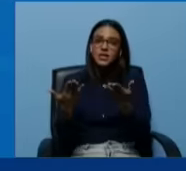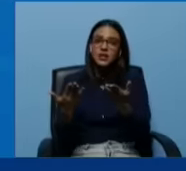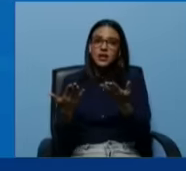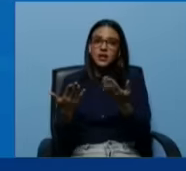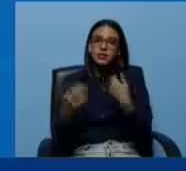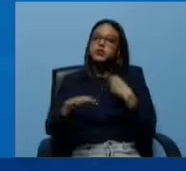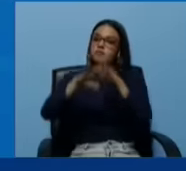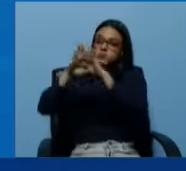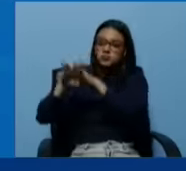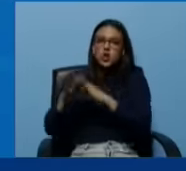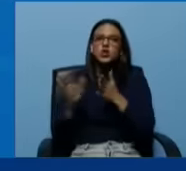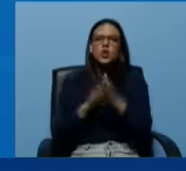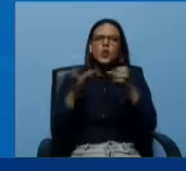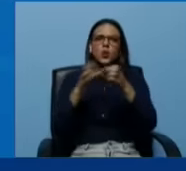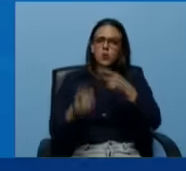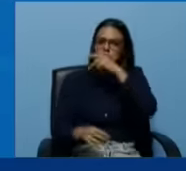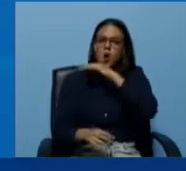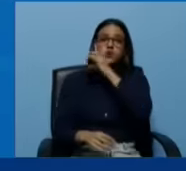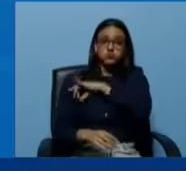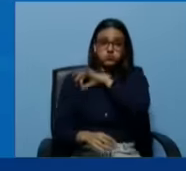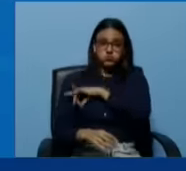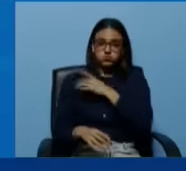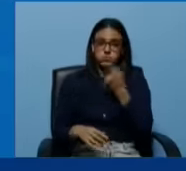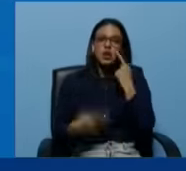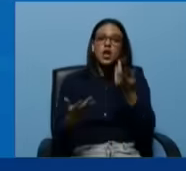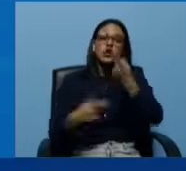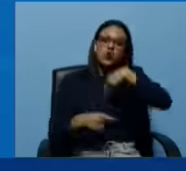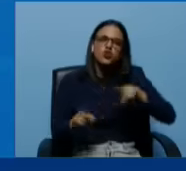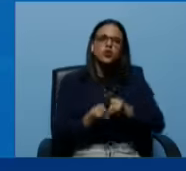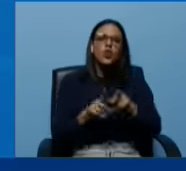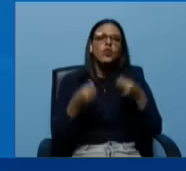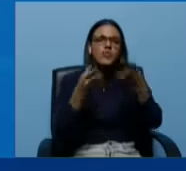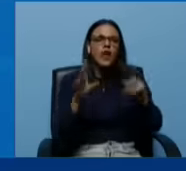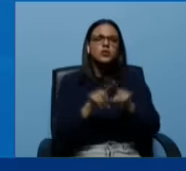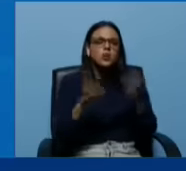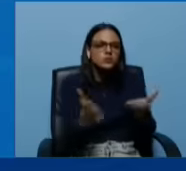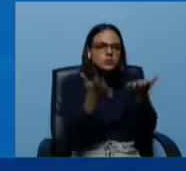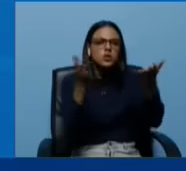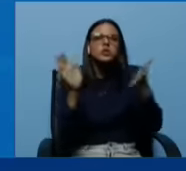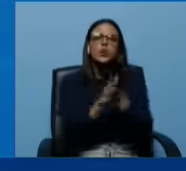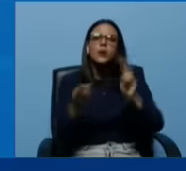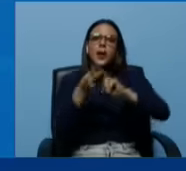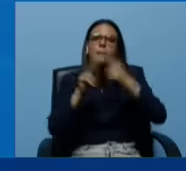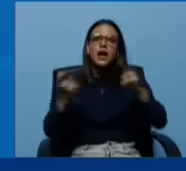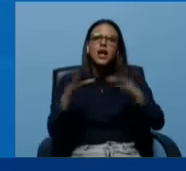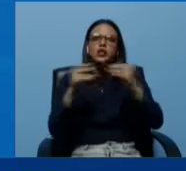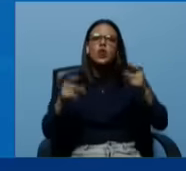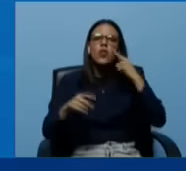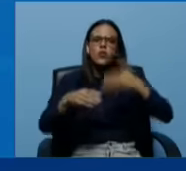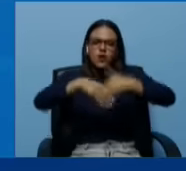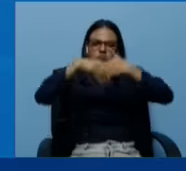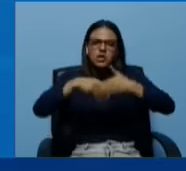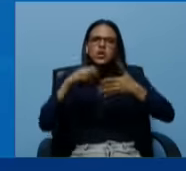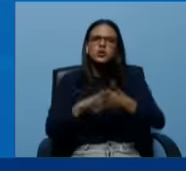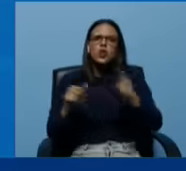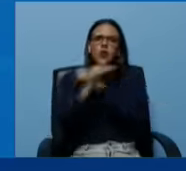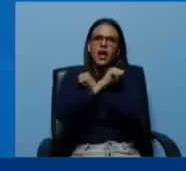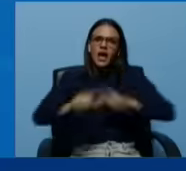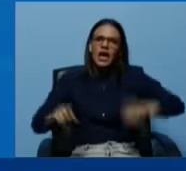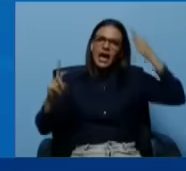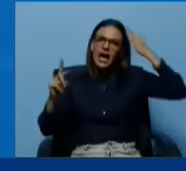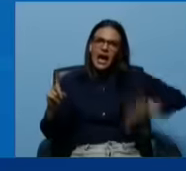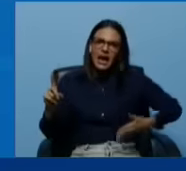movimientos sociales. Nosotros somos los facilitadores de paz en las negociaciones con el Ejército de Liberación Nacional,